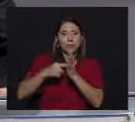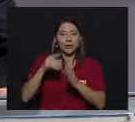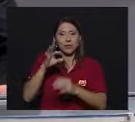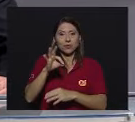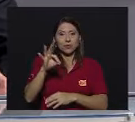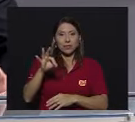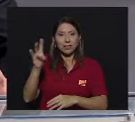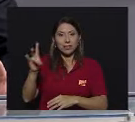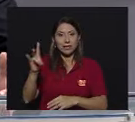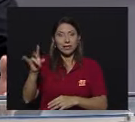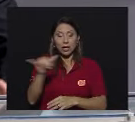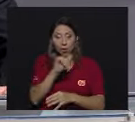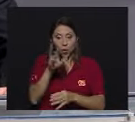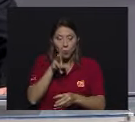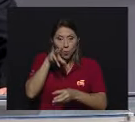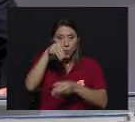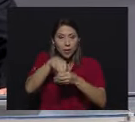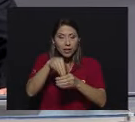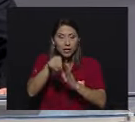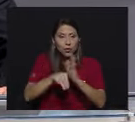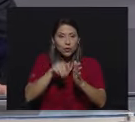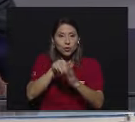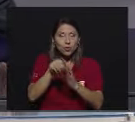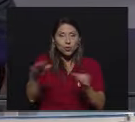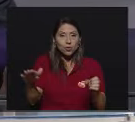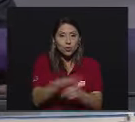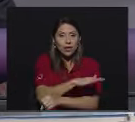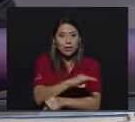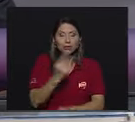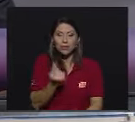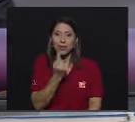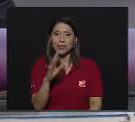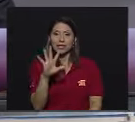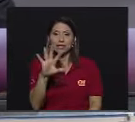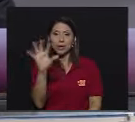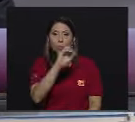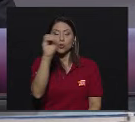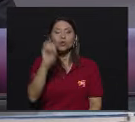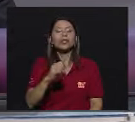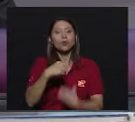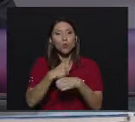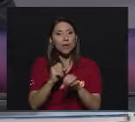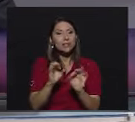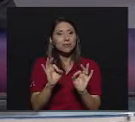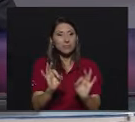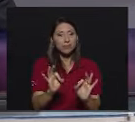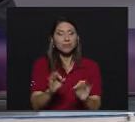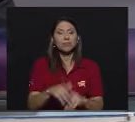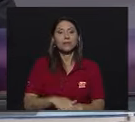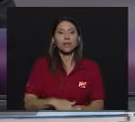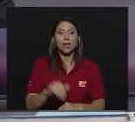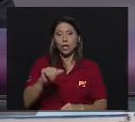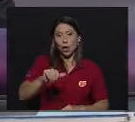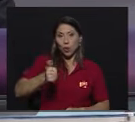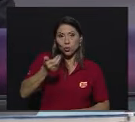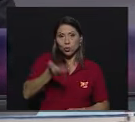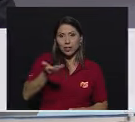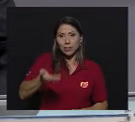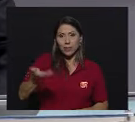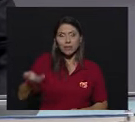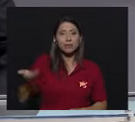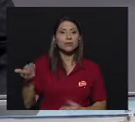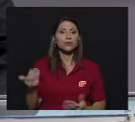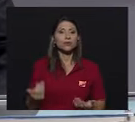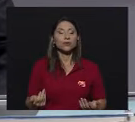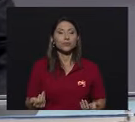97 como parte de ese currículo total. Estamos hablando de que solo un 5% lo hace. Y hay otros elementos